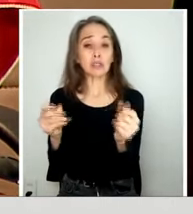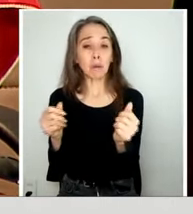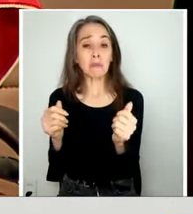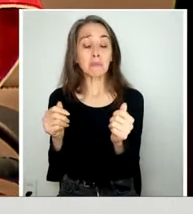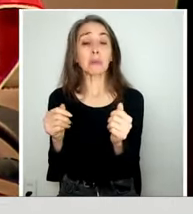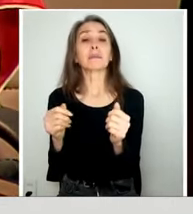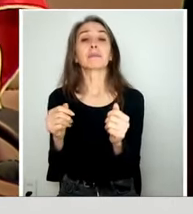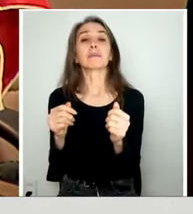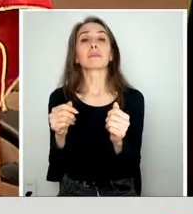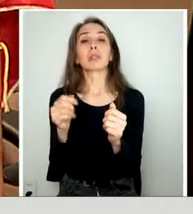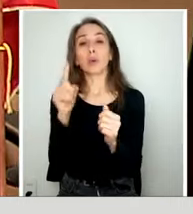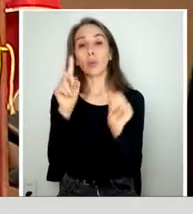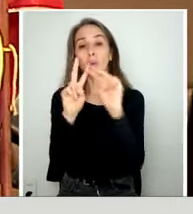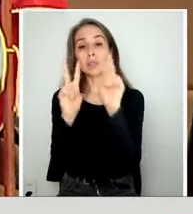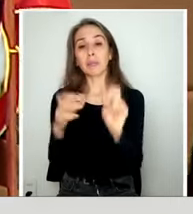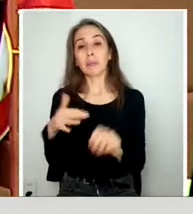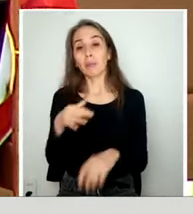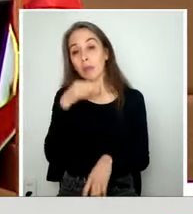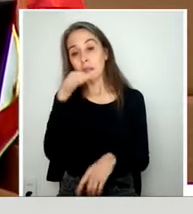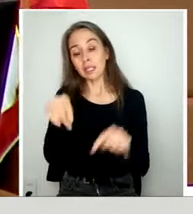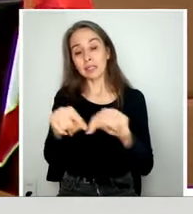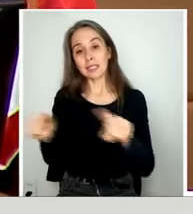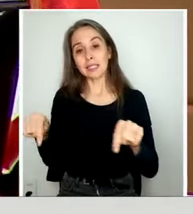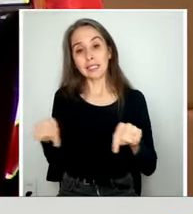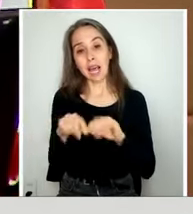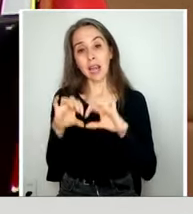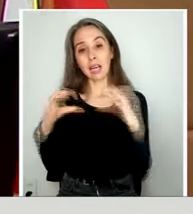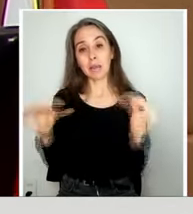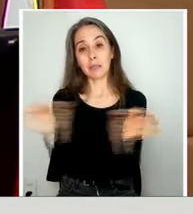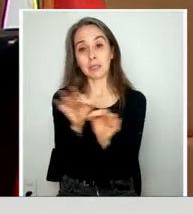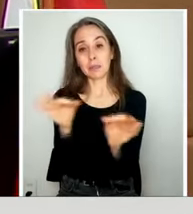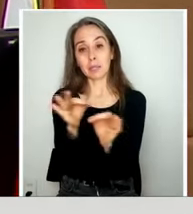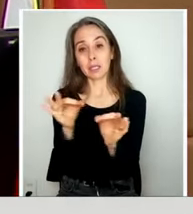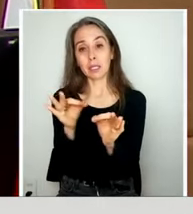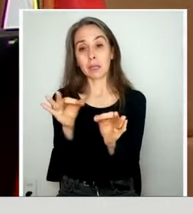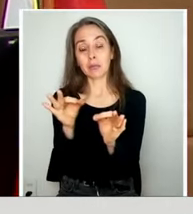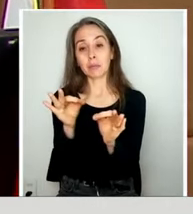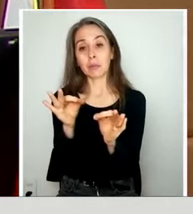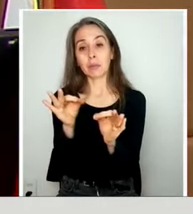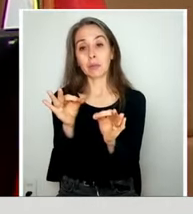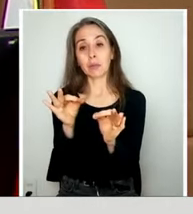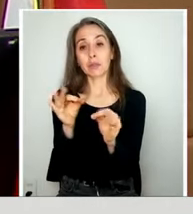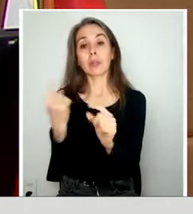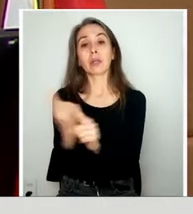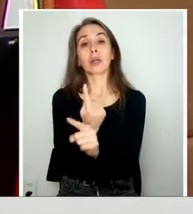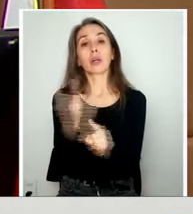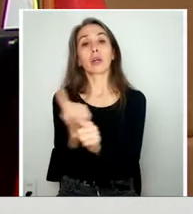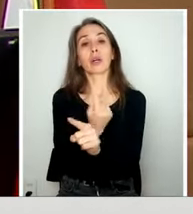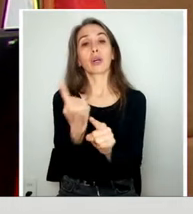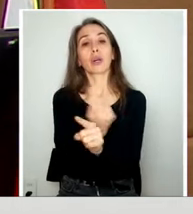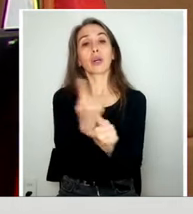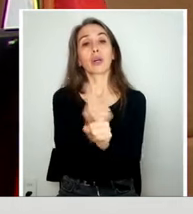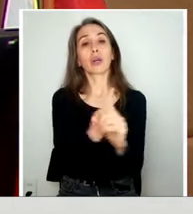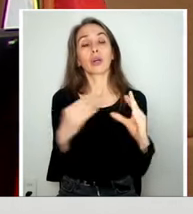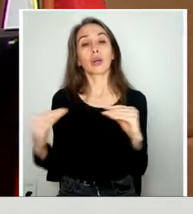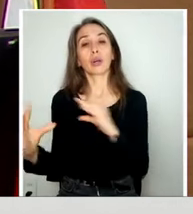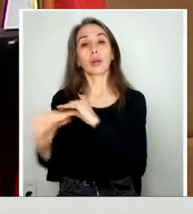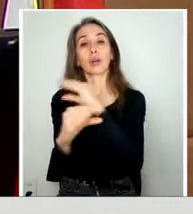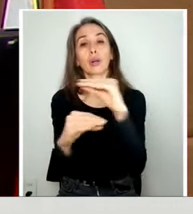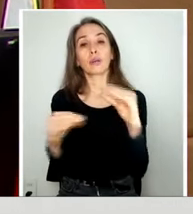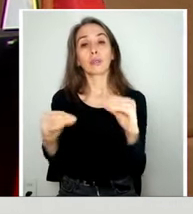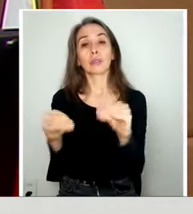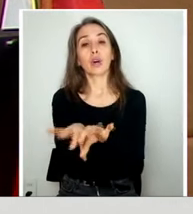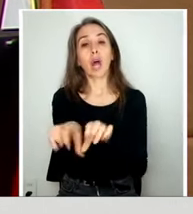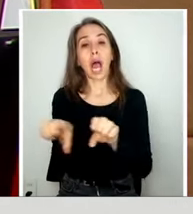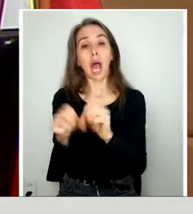señalarlo acá en la sala y explicitarlo porque fue parte de las conversaciones y los consensos los que llegamos